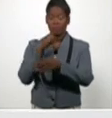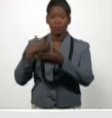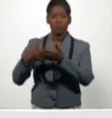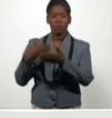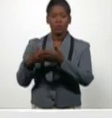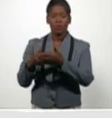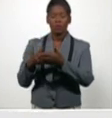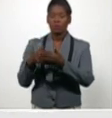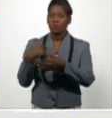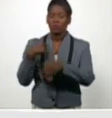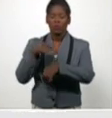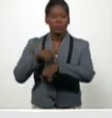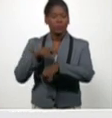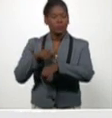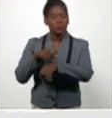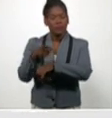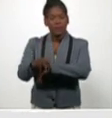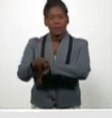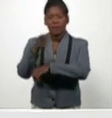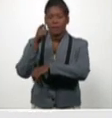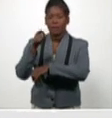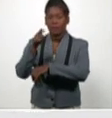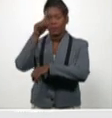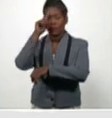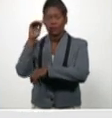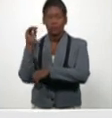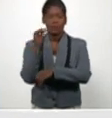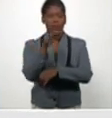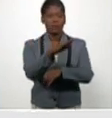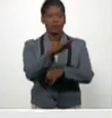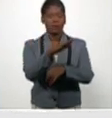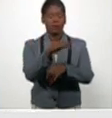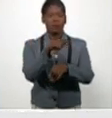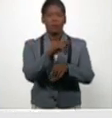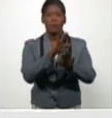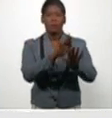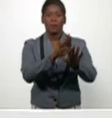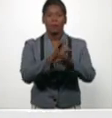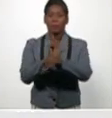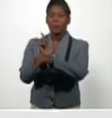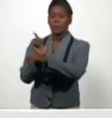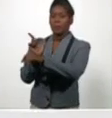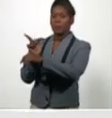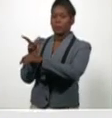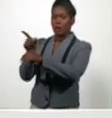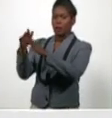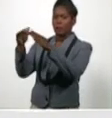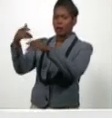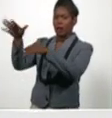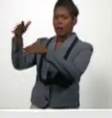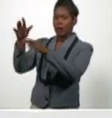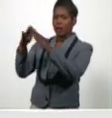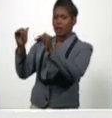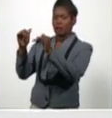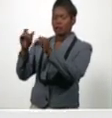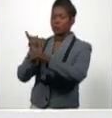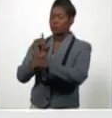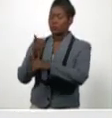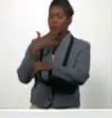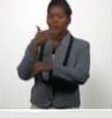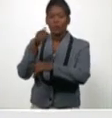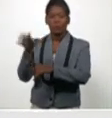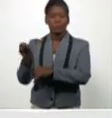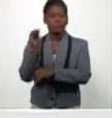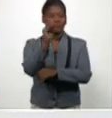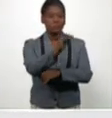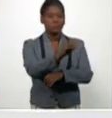y te comienzo el protocolo de tratamiento, aún sin confirmarte con el PCR. Son los aspectos en los cuales estamos trabajando y